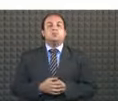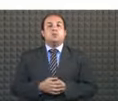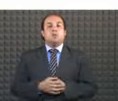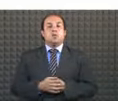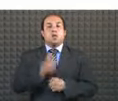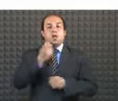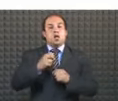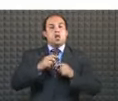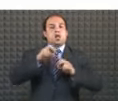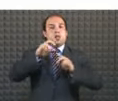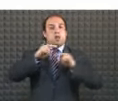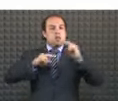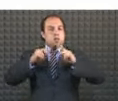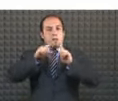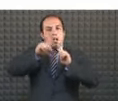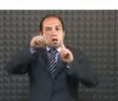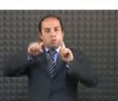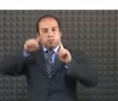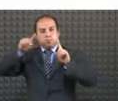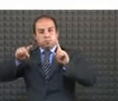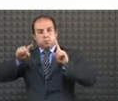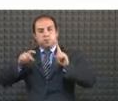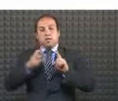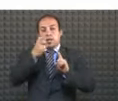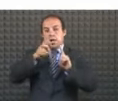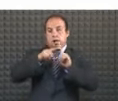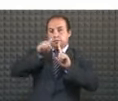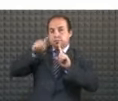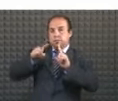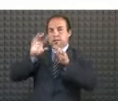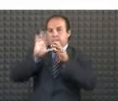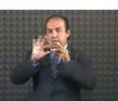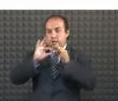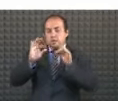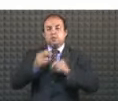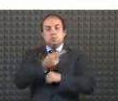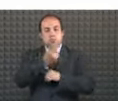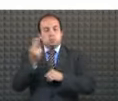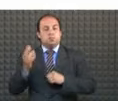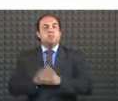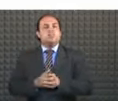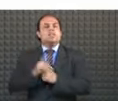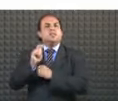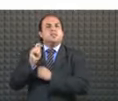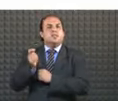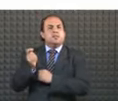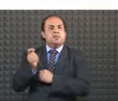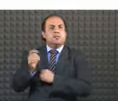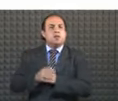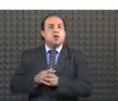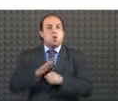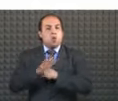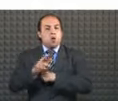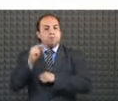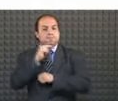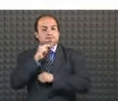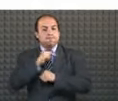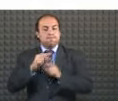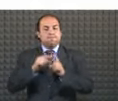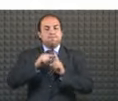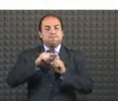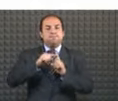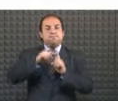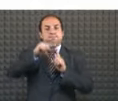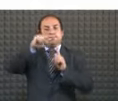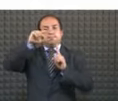la tasa de cambio. Esta es una gráfica que nos gustaría platicar mucho con ustedes, en la que podemos ver cuál es la velocidad del crecimiento de la ocupación